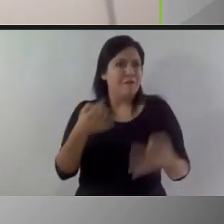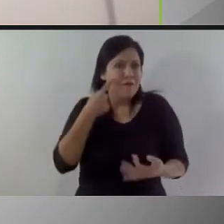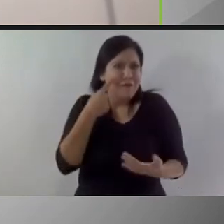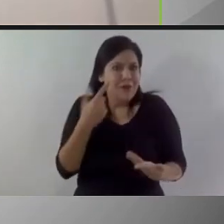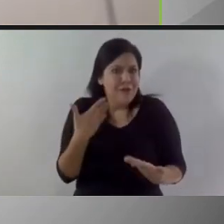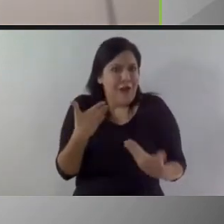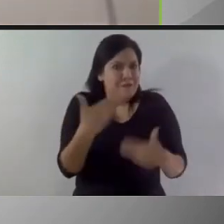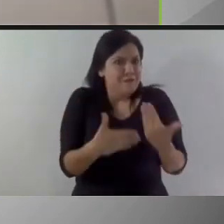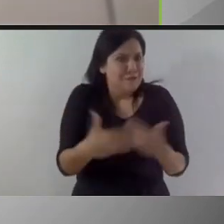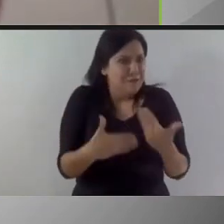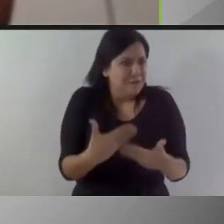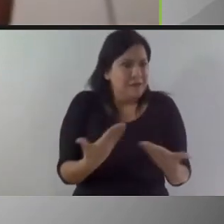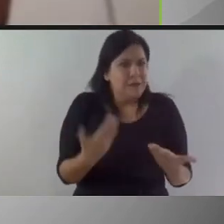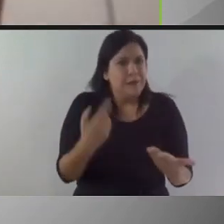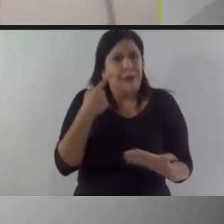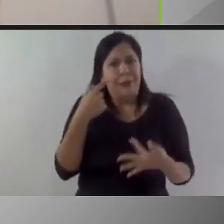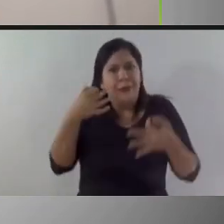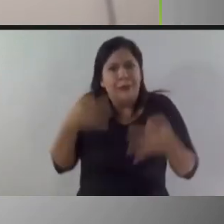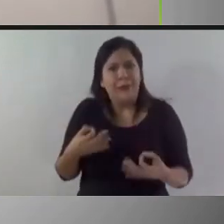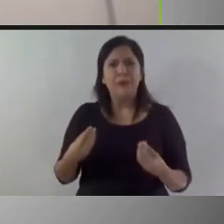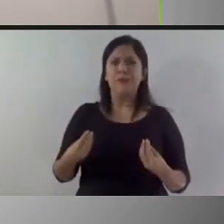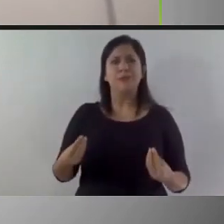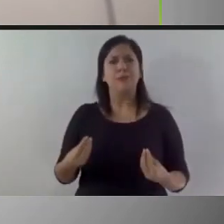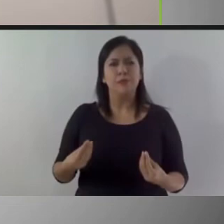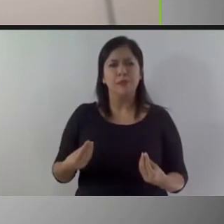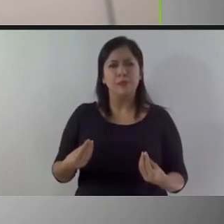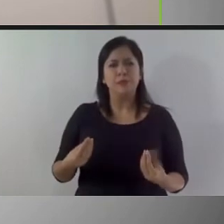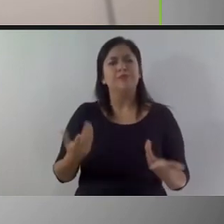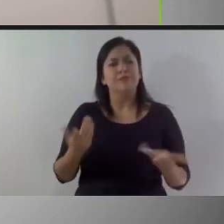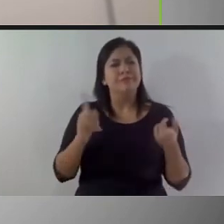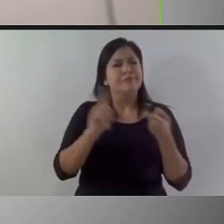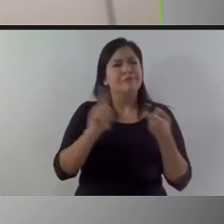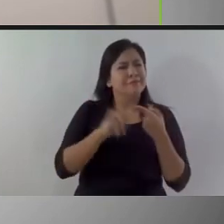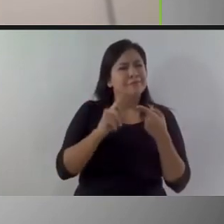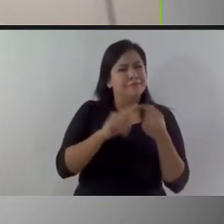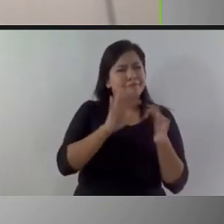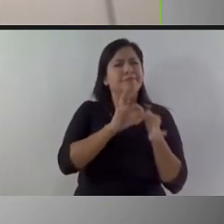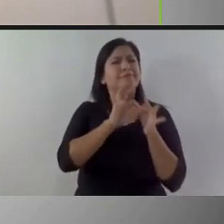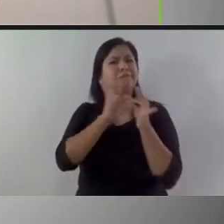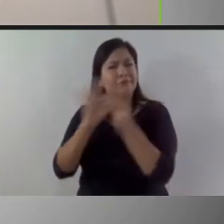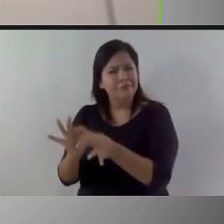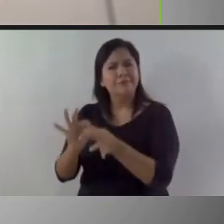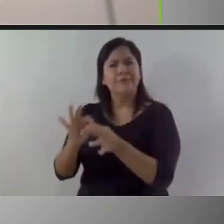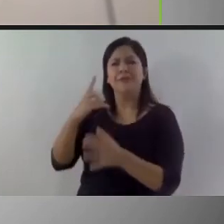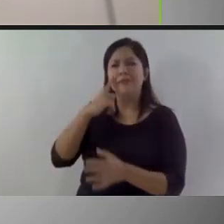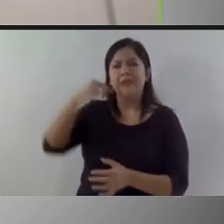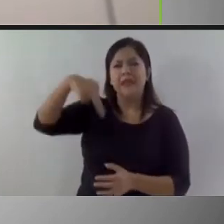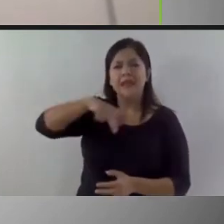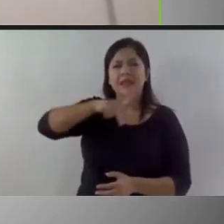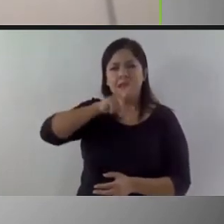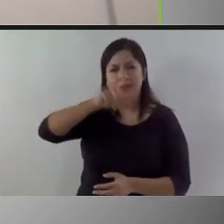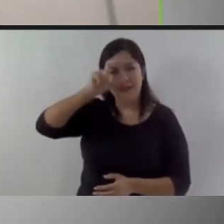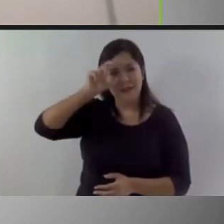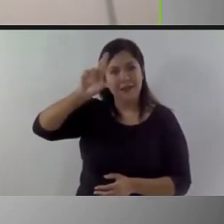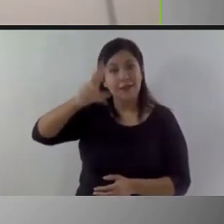vividas, se relacionan con las cuestiones intersex a